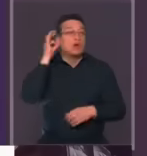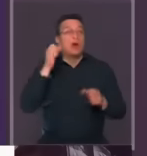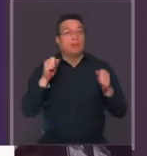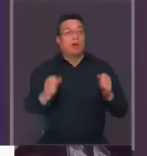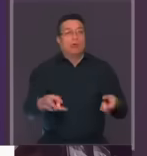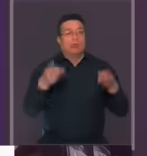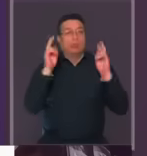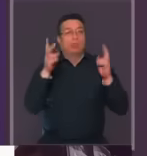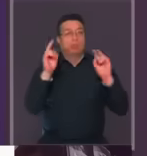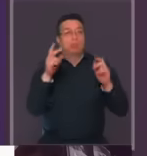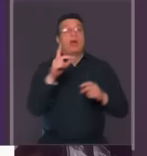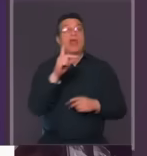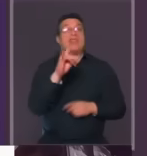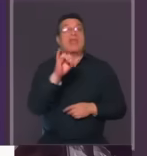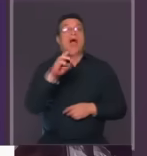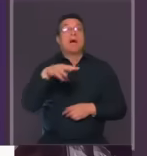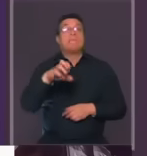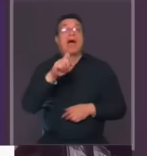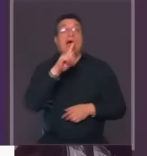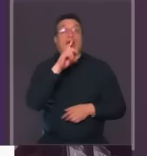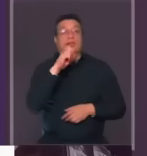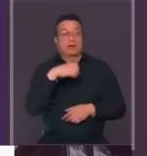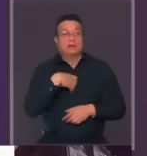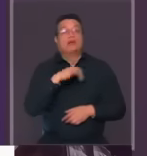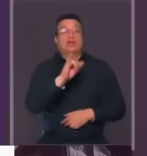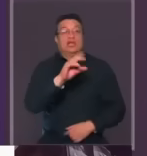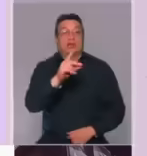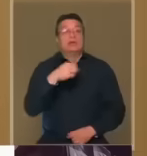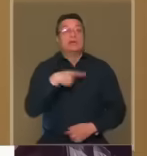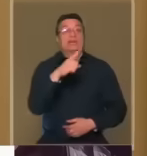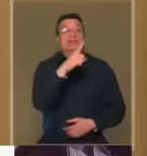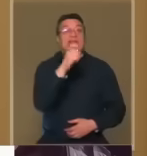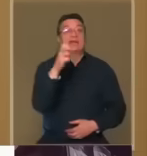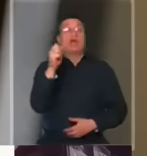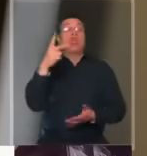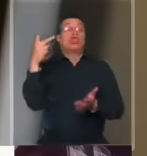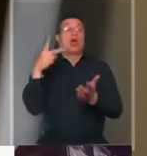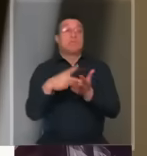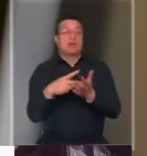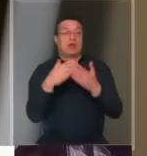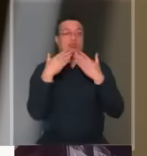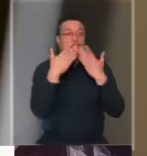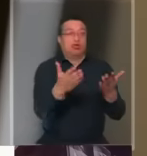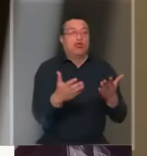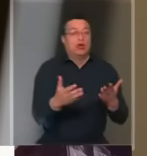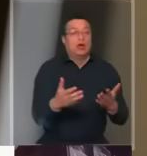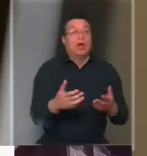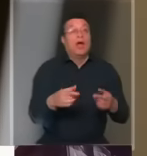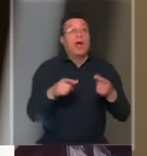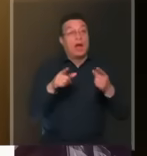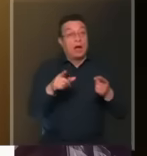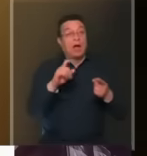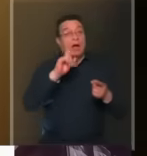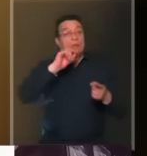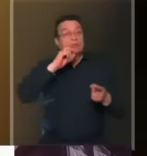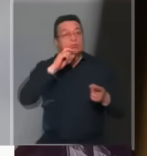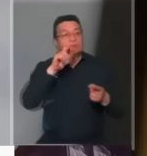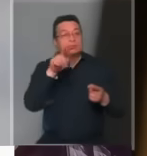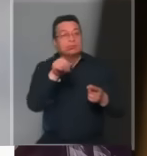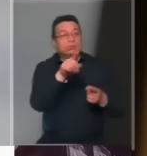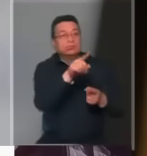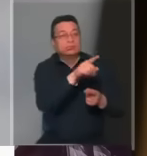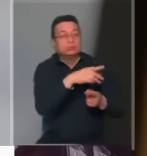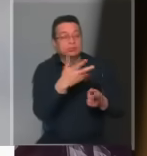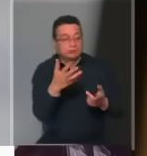por diamantes. Recargo por ID, doy de 100 a 2000. Más adelante veremos quiénes están detrás de estos